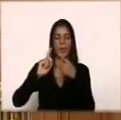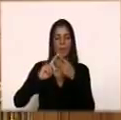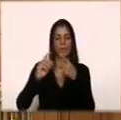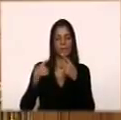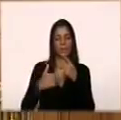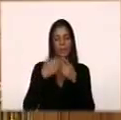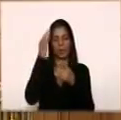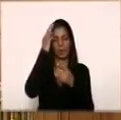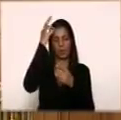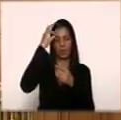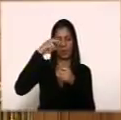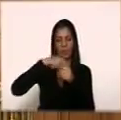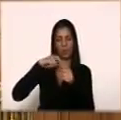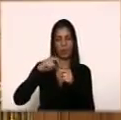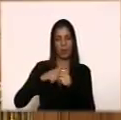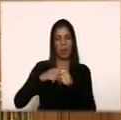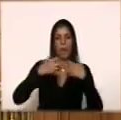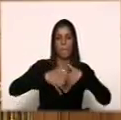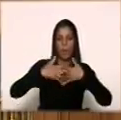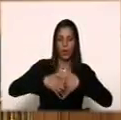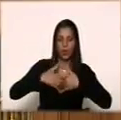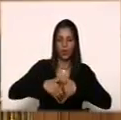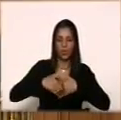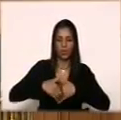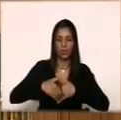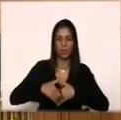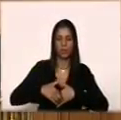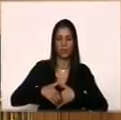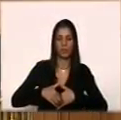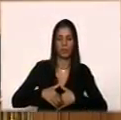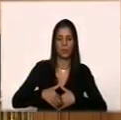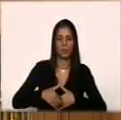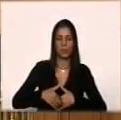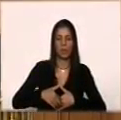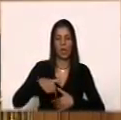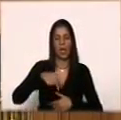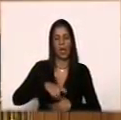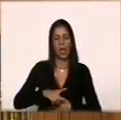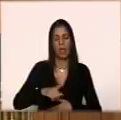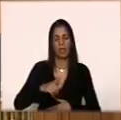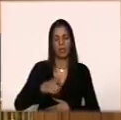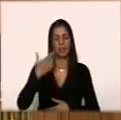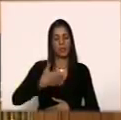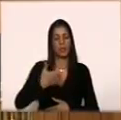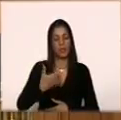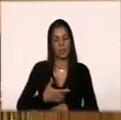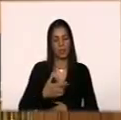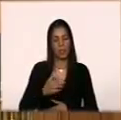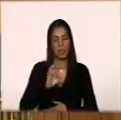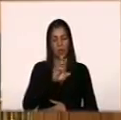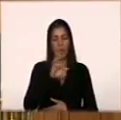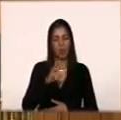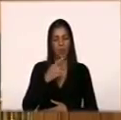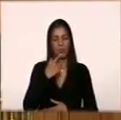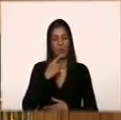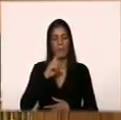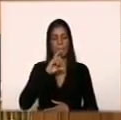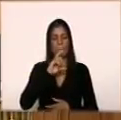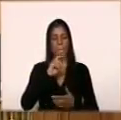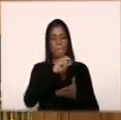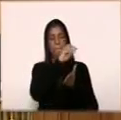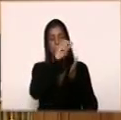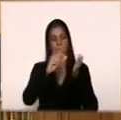los consejos locales de abastecimiento y producción. Y aquí vale la pena usar la mayúscula para la P